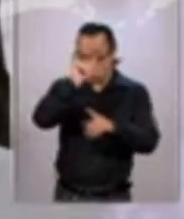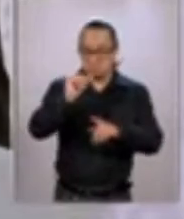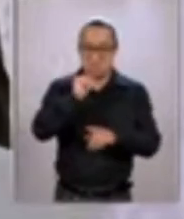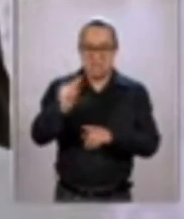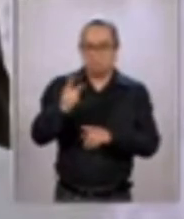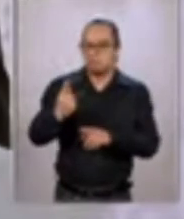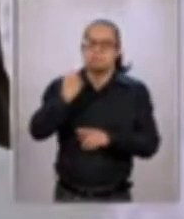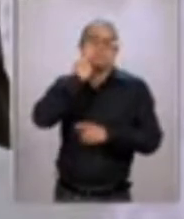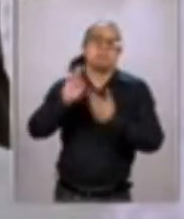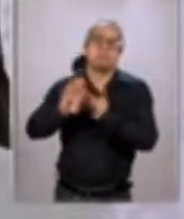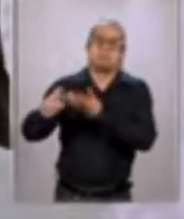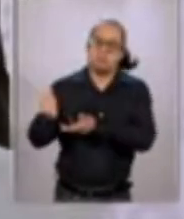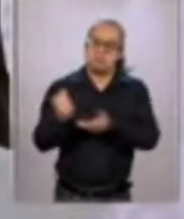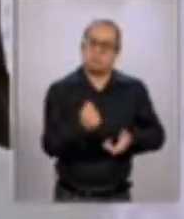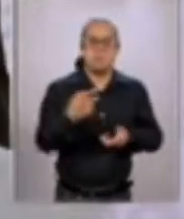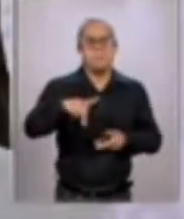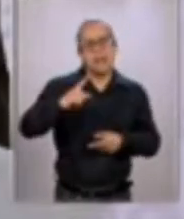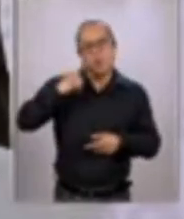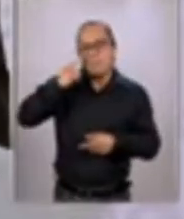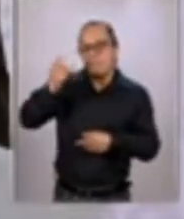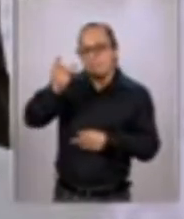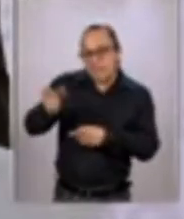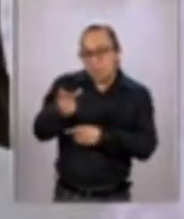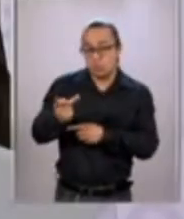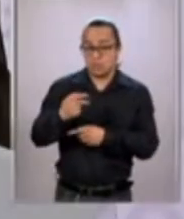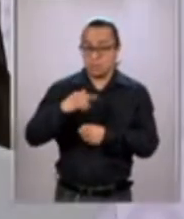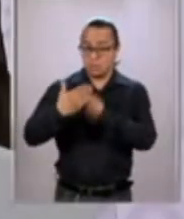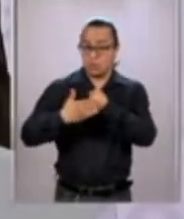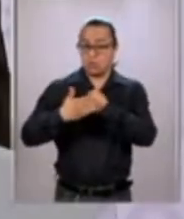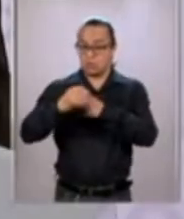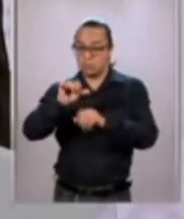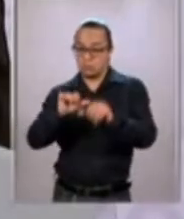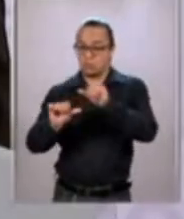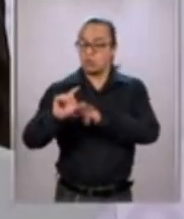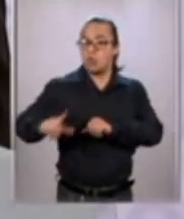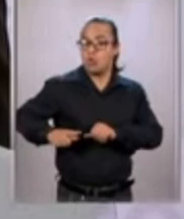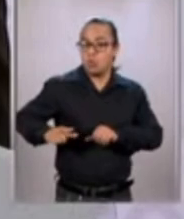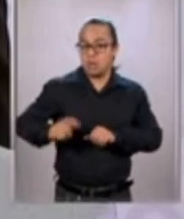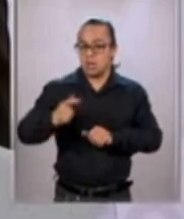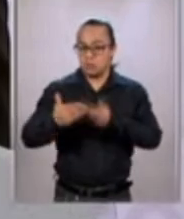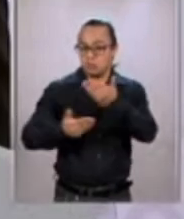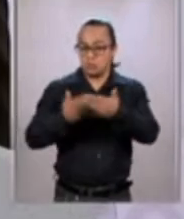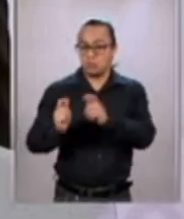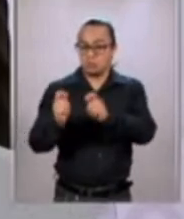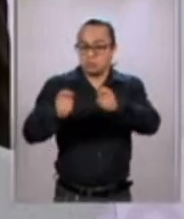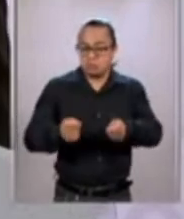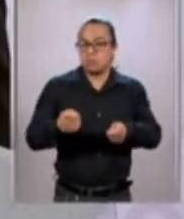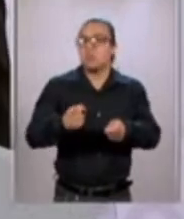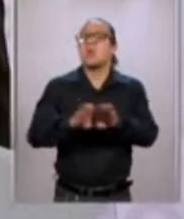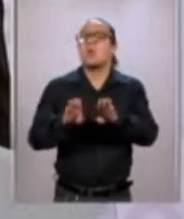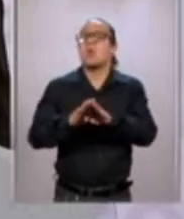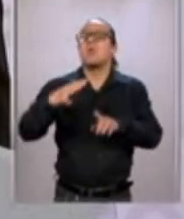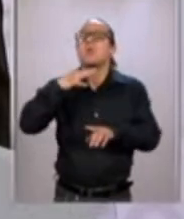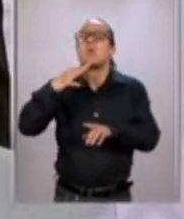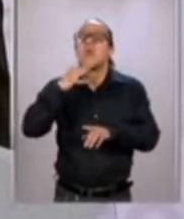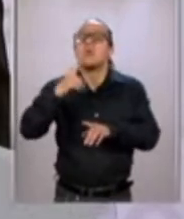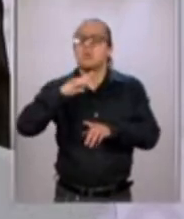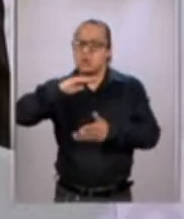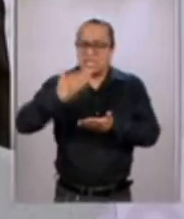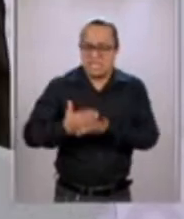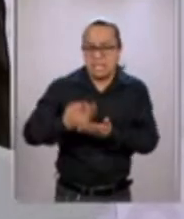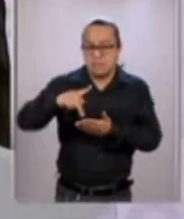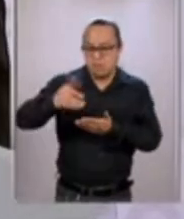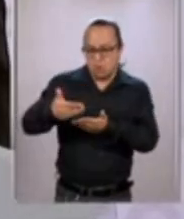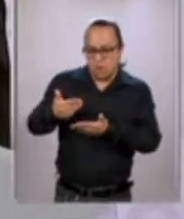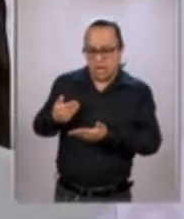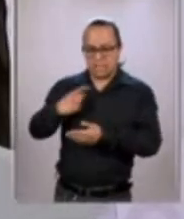Por qué deben los mexiquenses creer que como gobernadora va a haber cero corrupción e impunidad sí como alcaldesa está